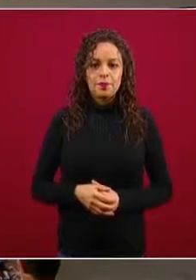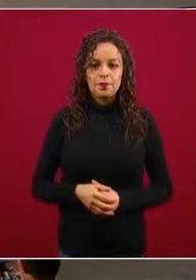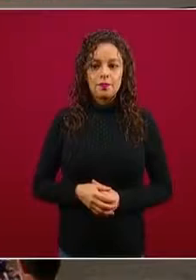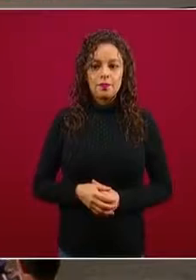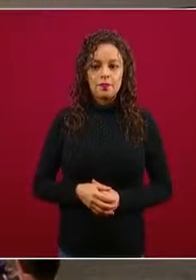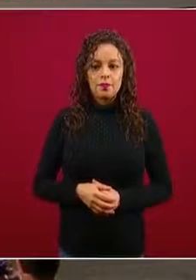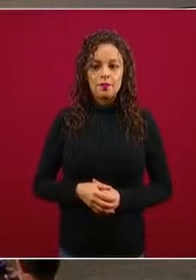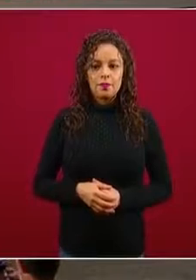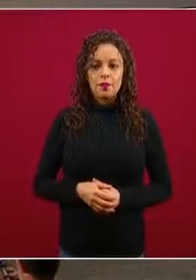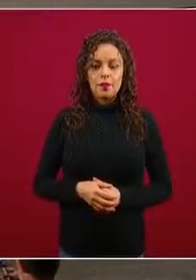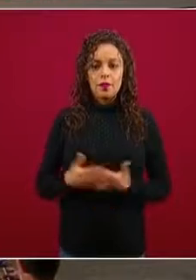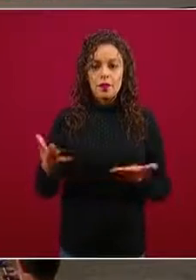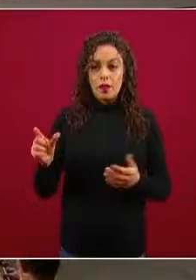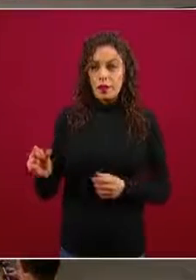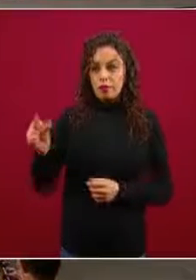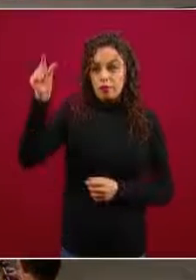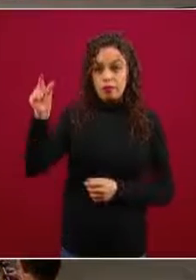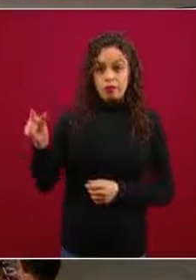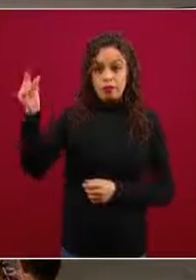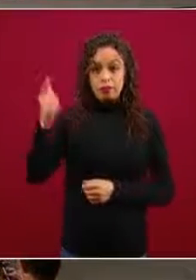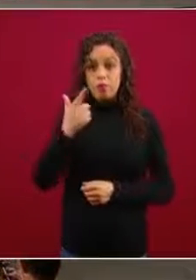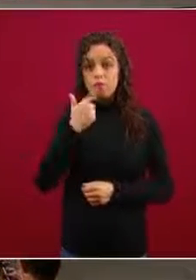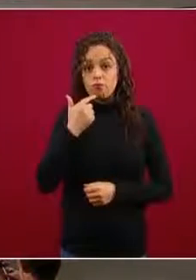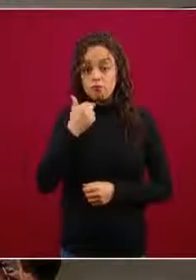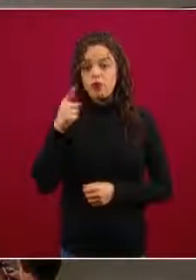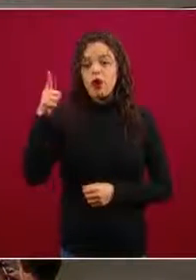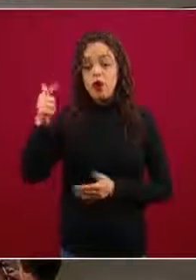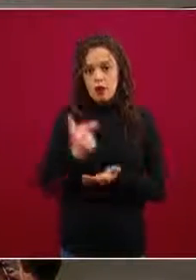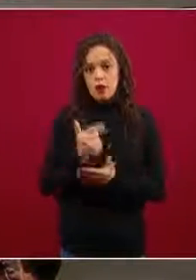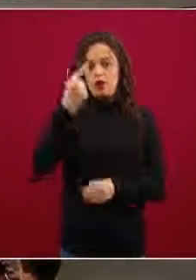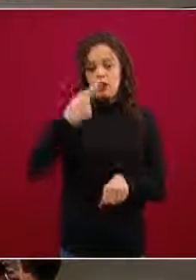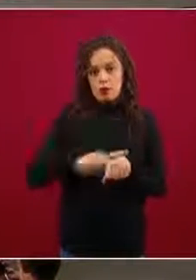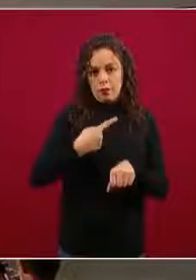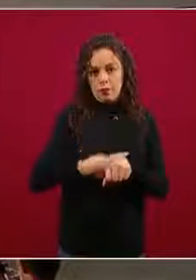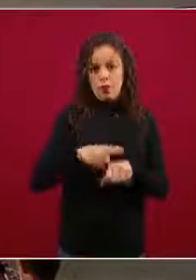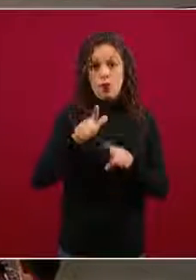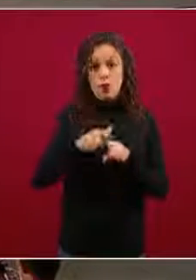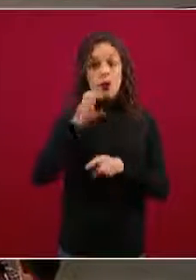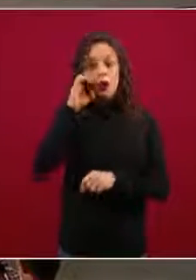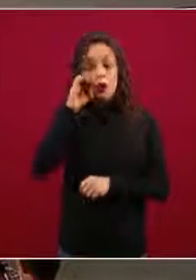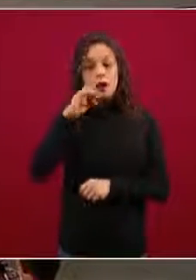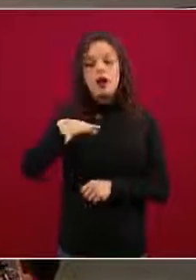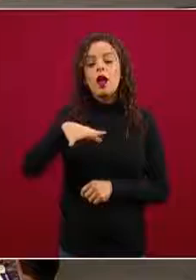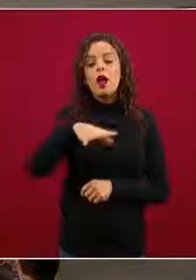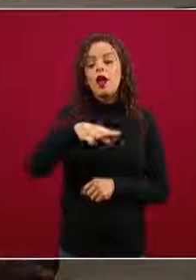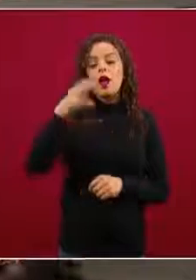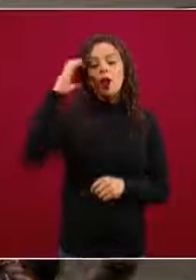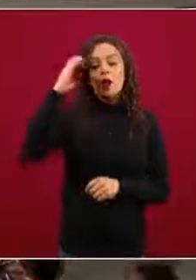rojas, esas son terapia intensiva y las anaranjadas son camas generales.